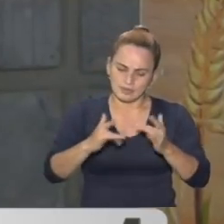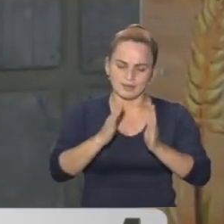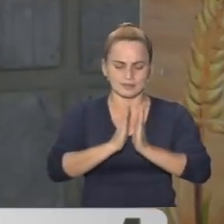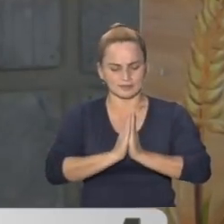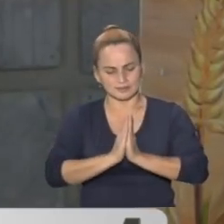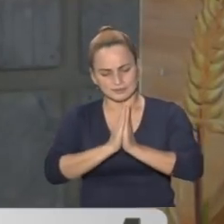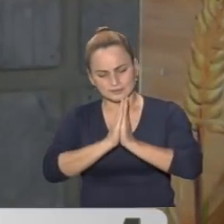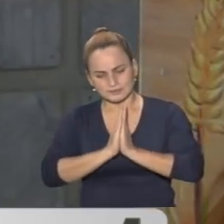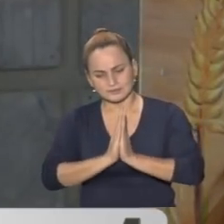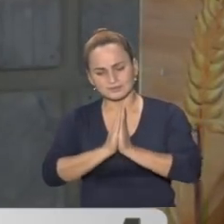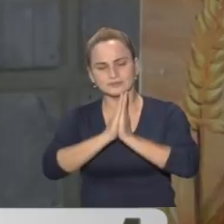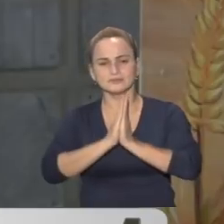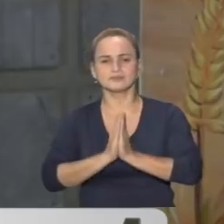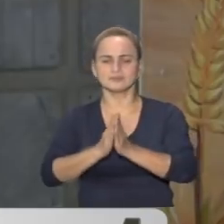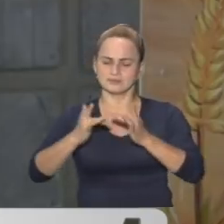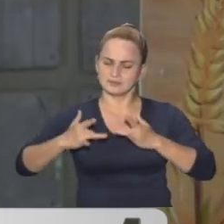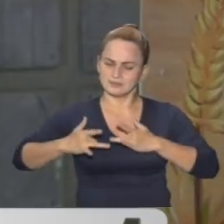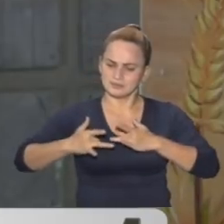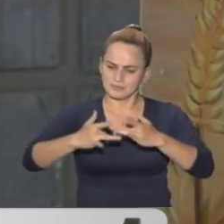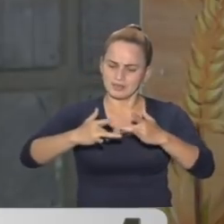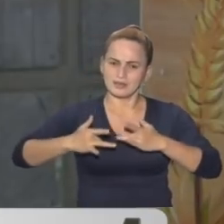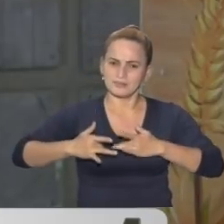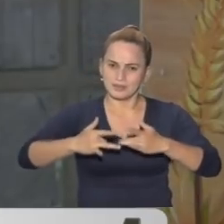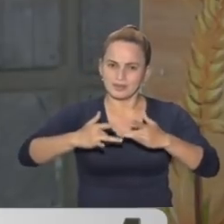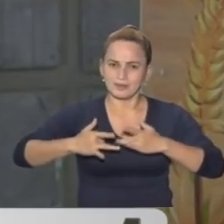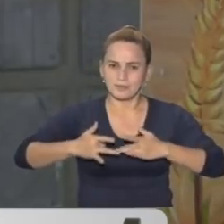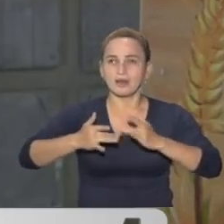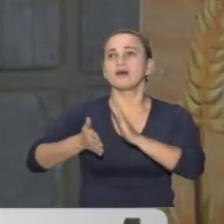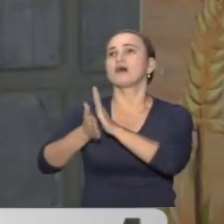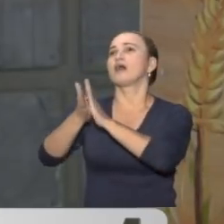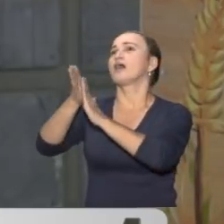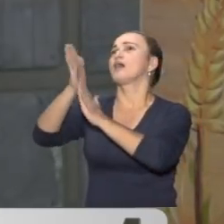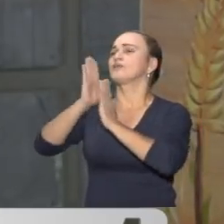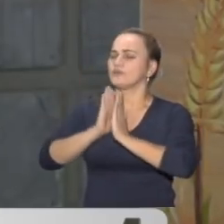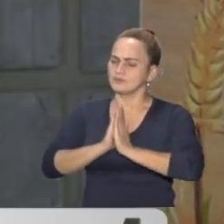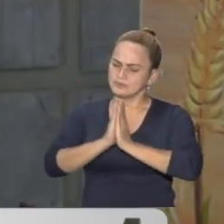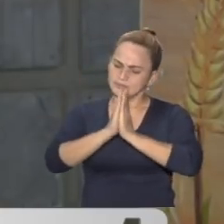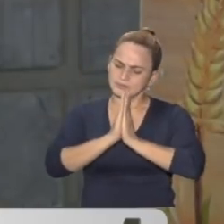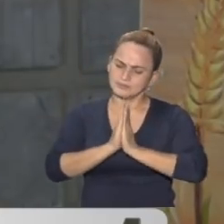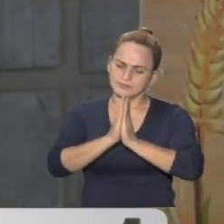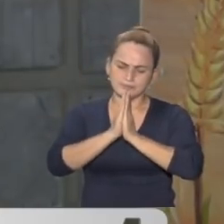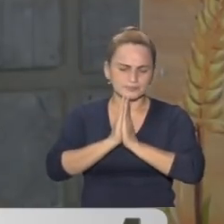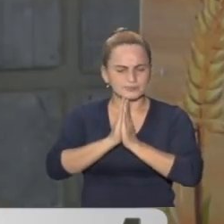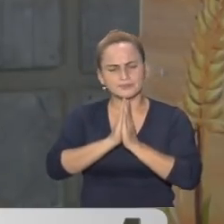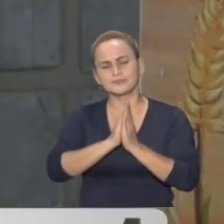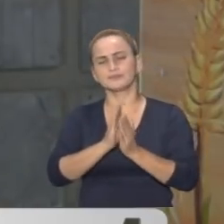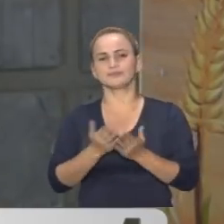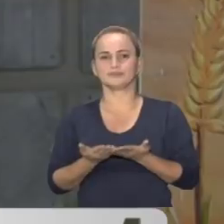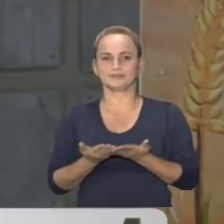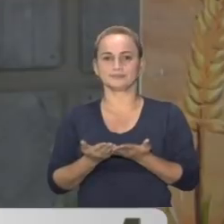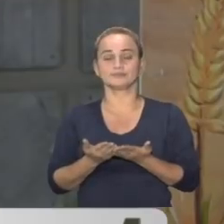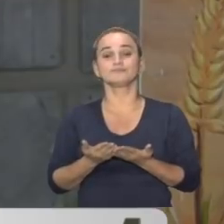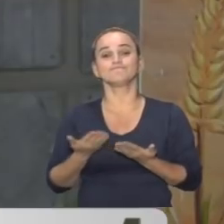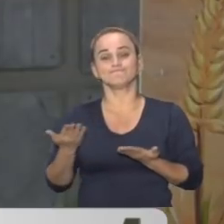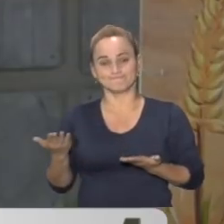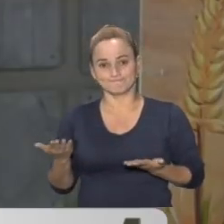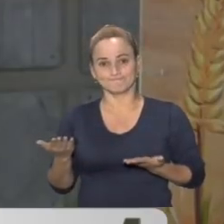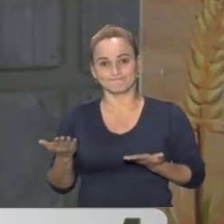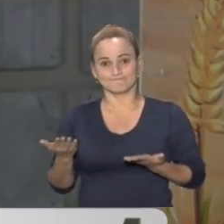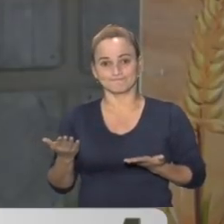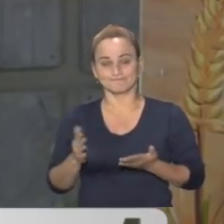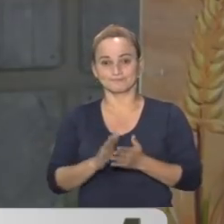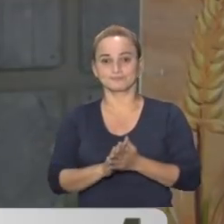orante, entregada a darle a Dios hasta la última gota de su vida. Así que